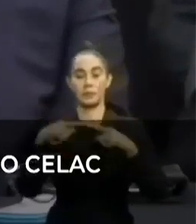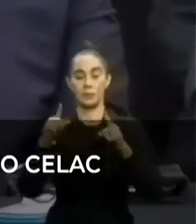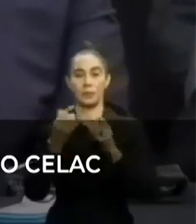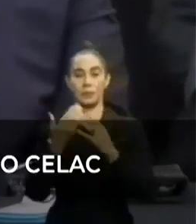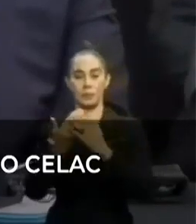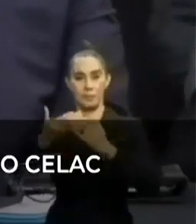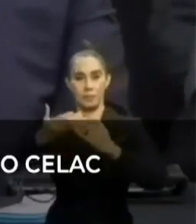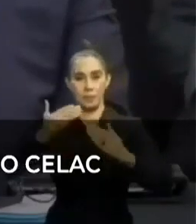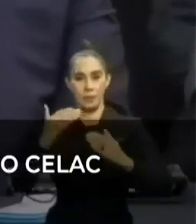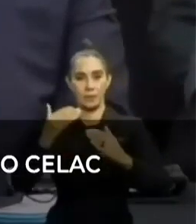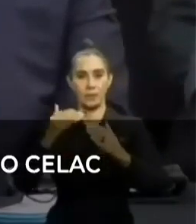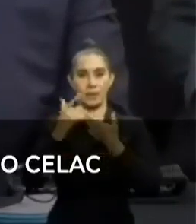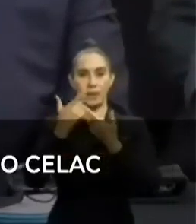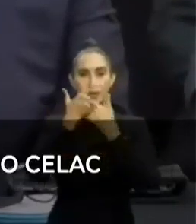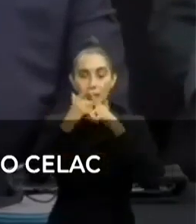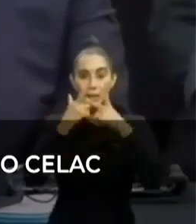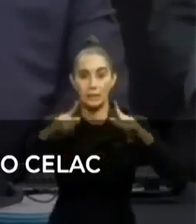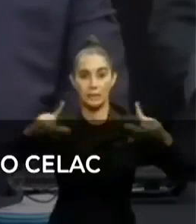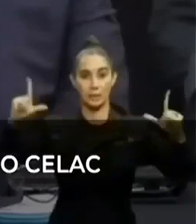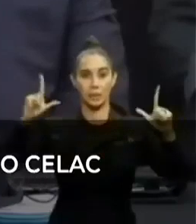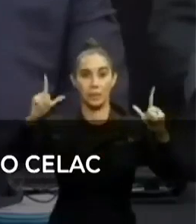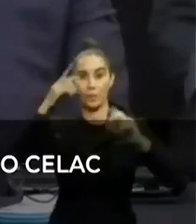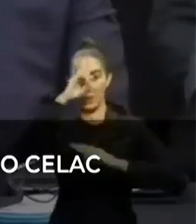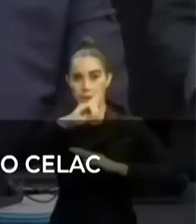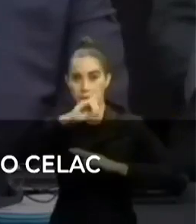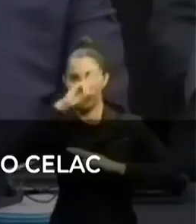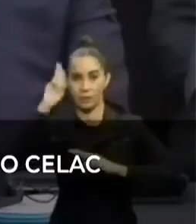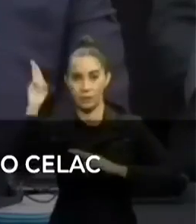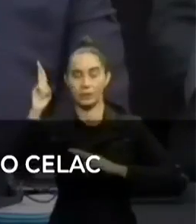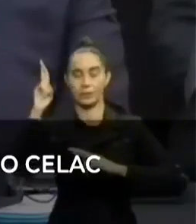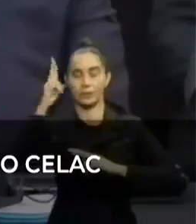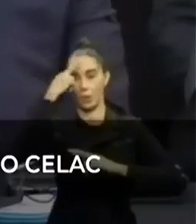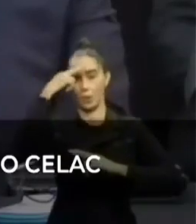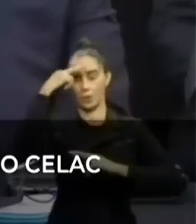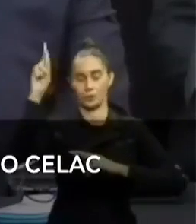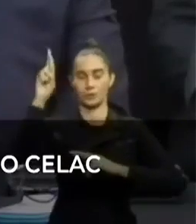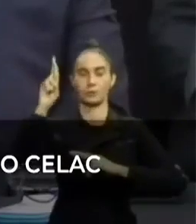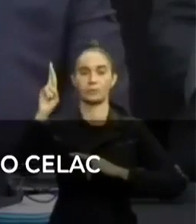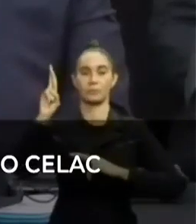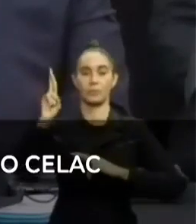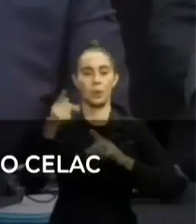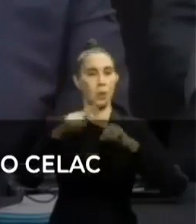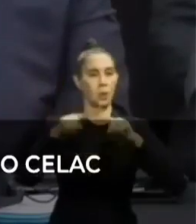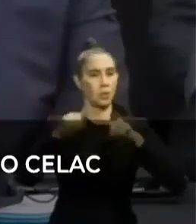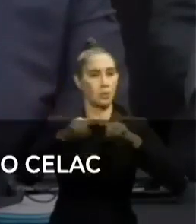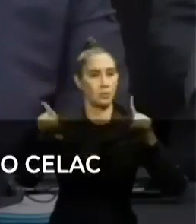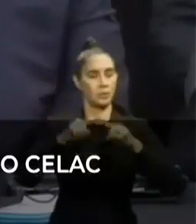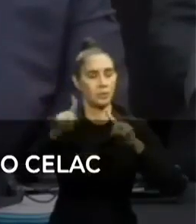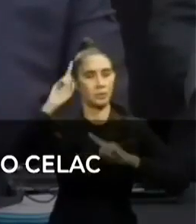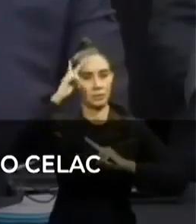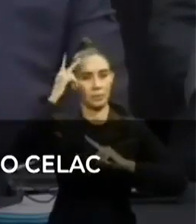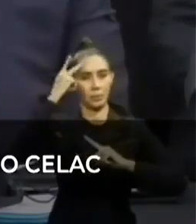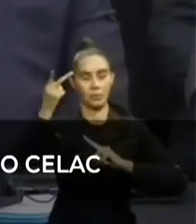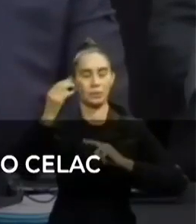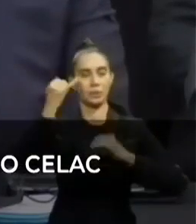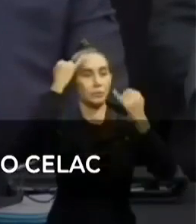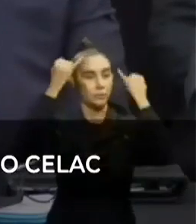particularidades lingüísticas, religiosas, étnicas o hasta diferencias políticas o